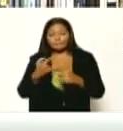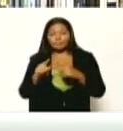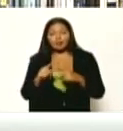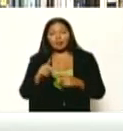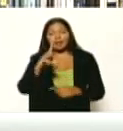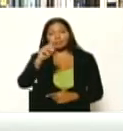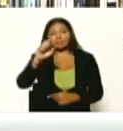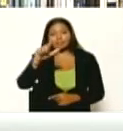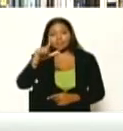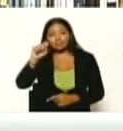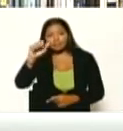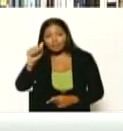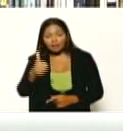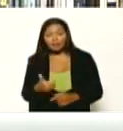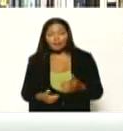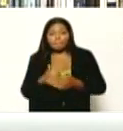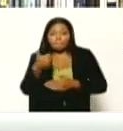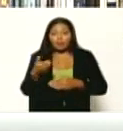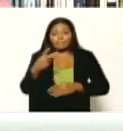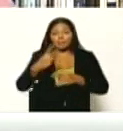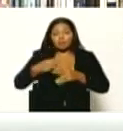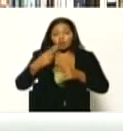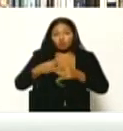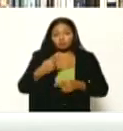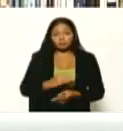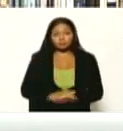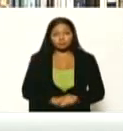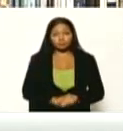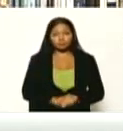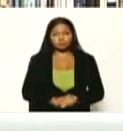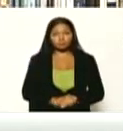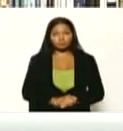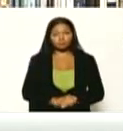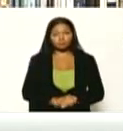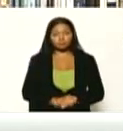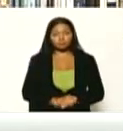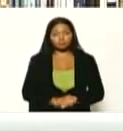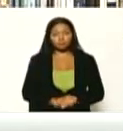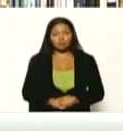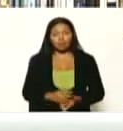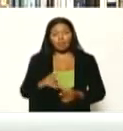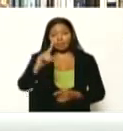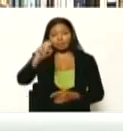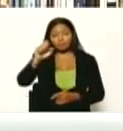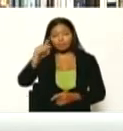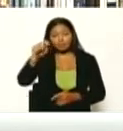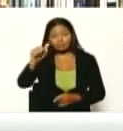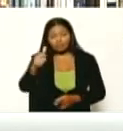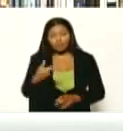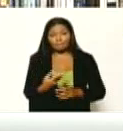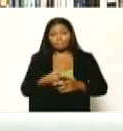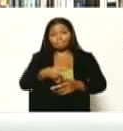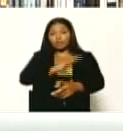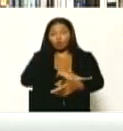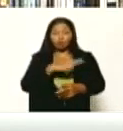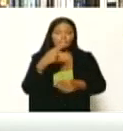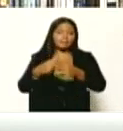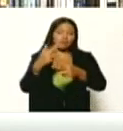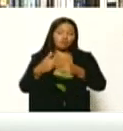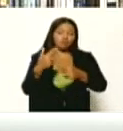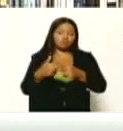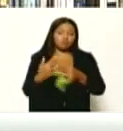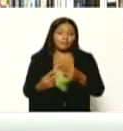Delta es 2 veces más peligrosa. Y la variante Delta Plus es 3 veces más peligrosa,